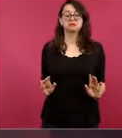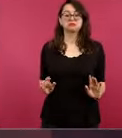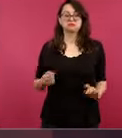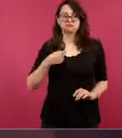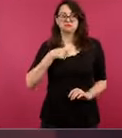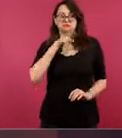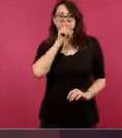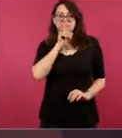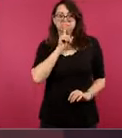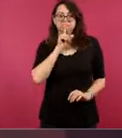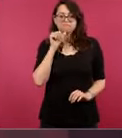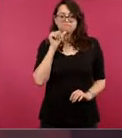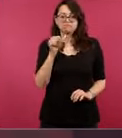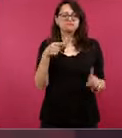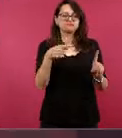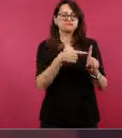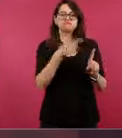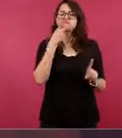Se metió.